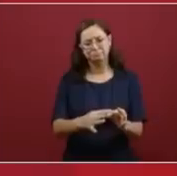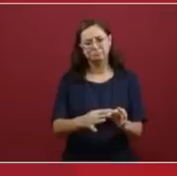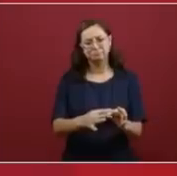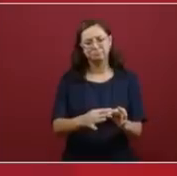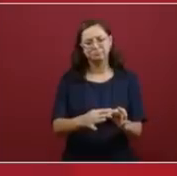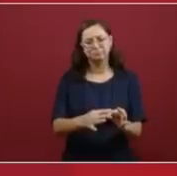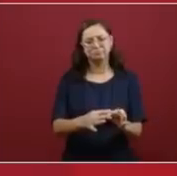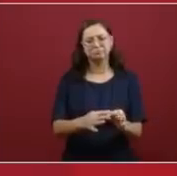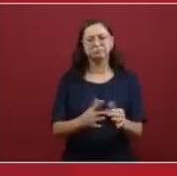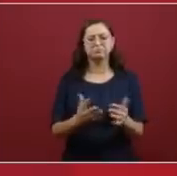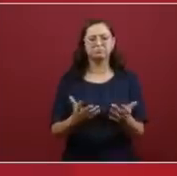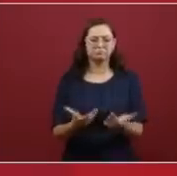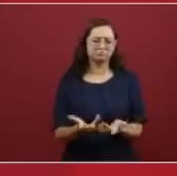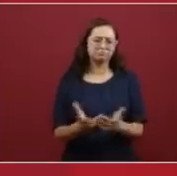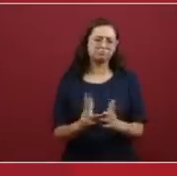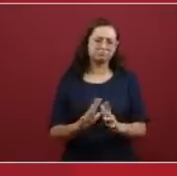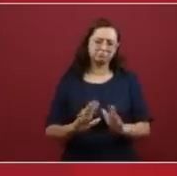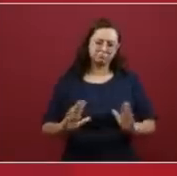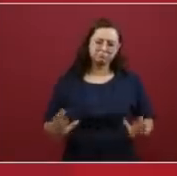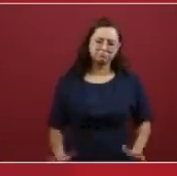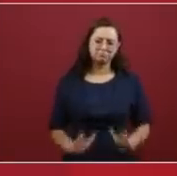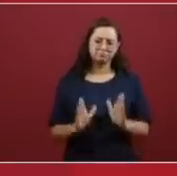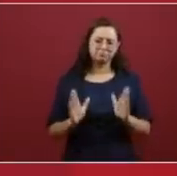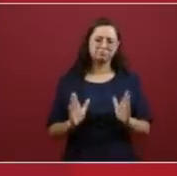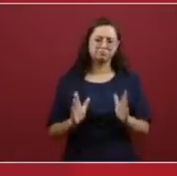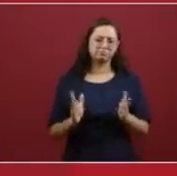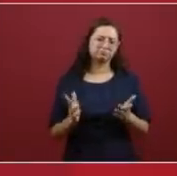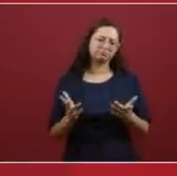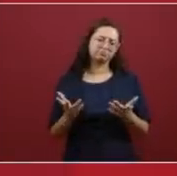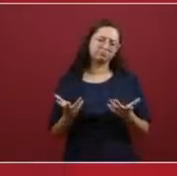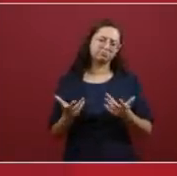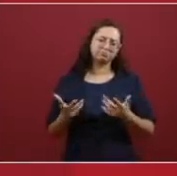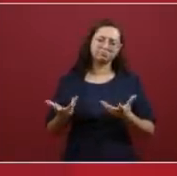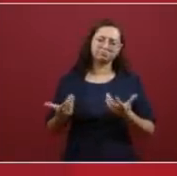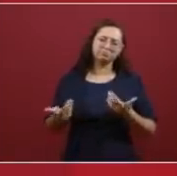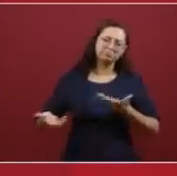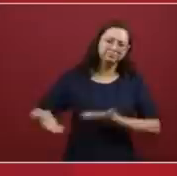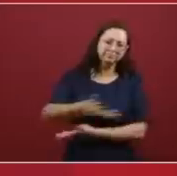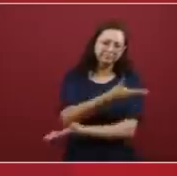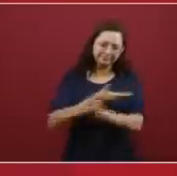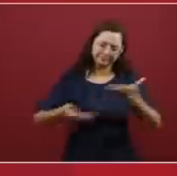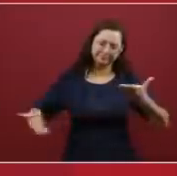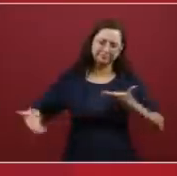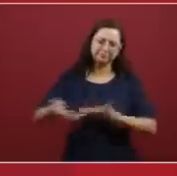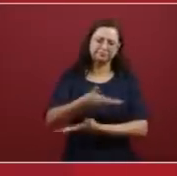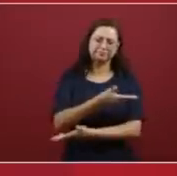para impulsar la cooperación